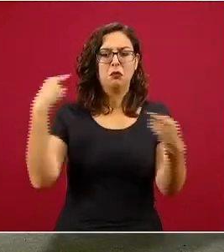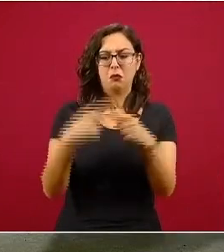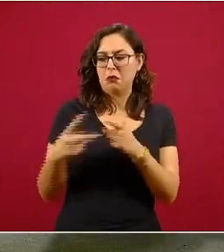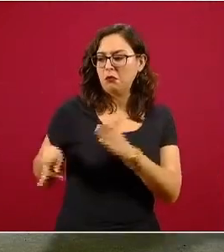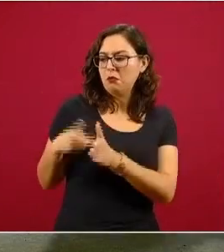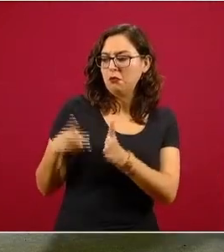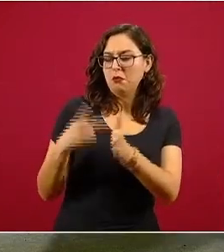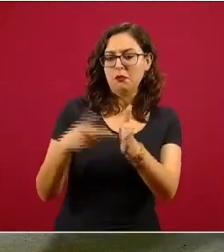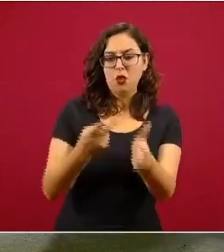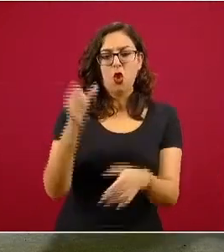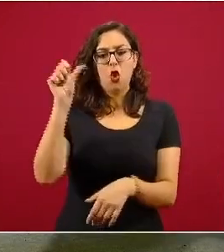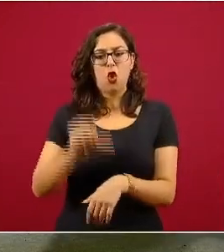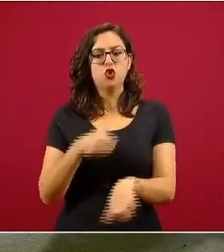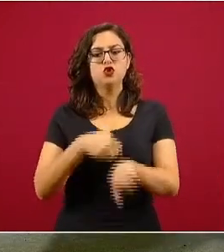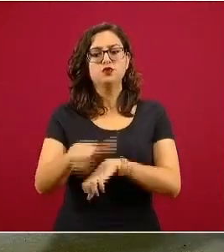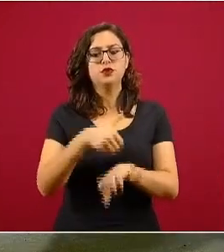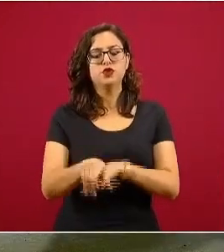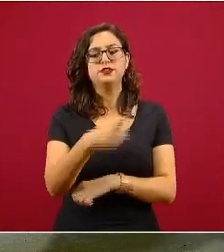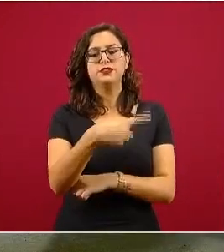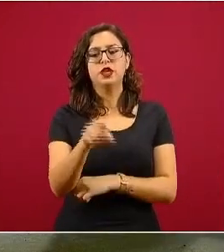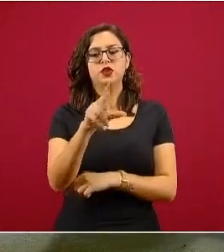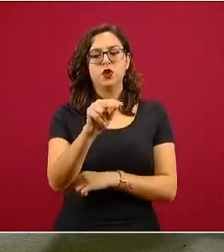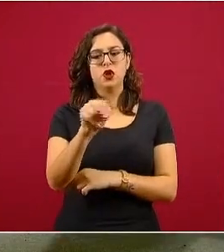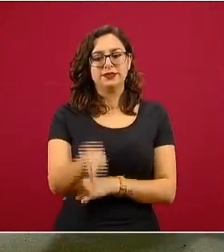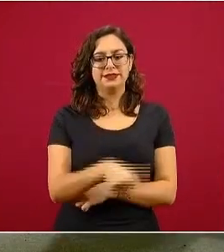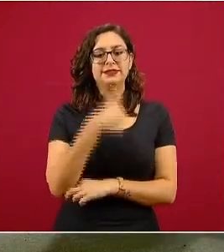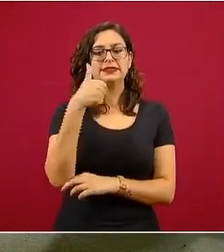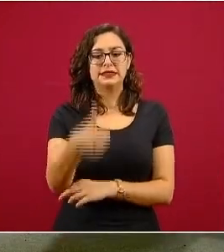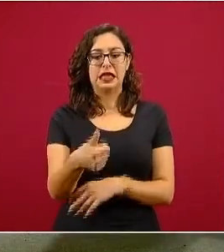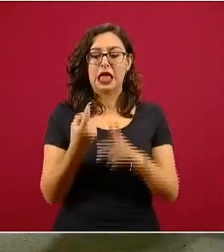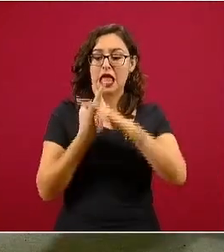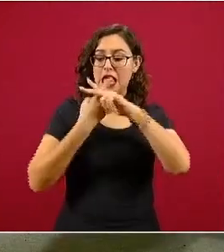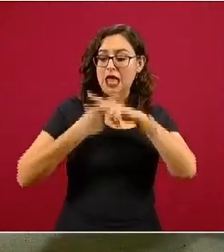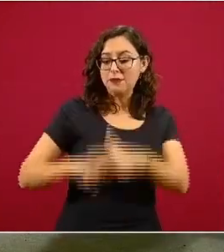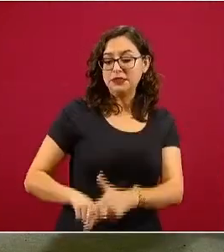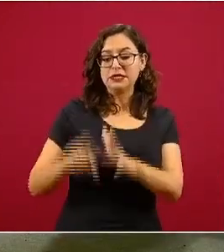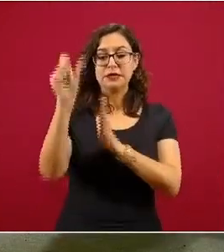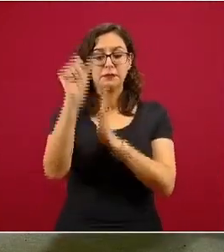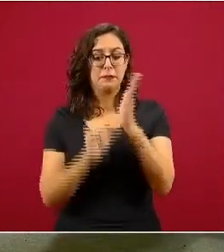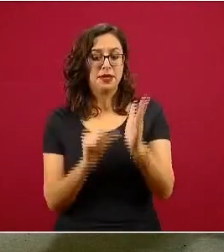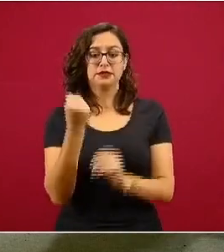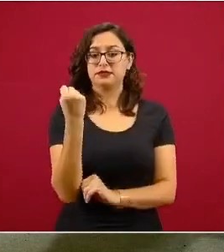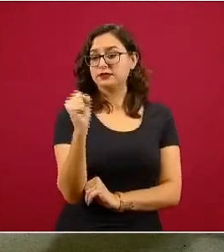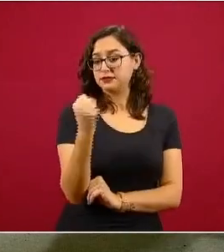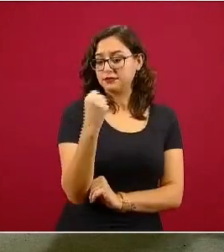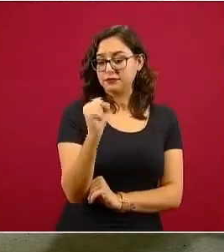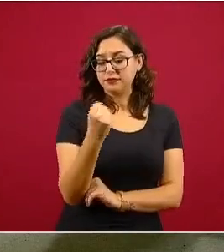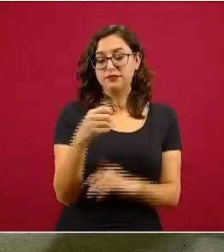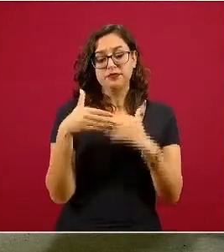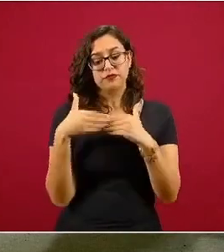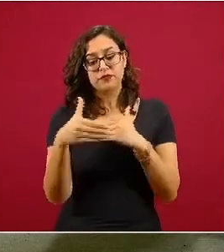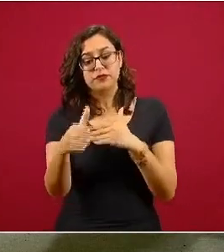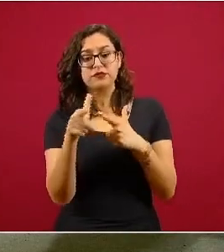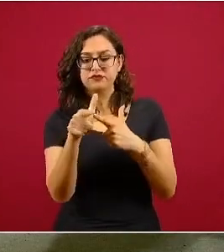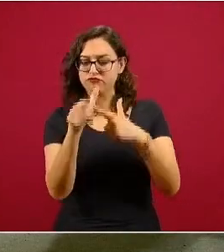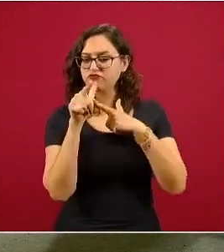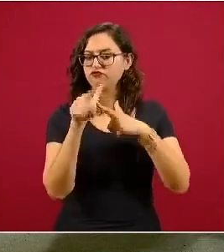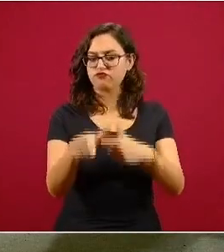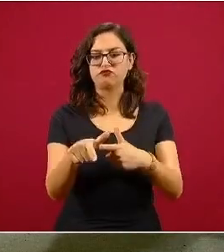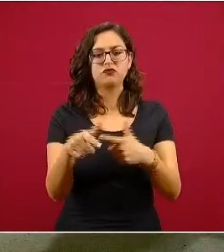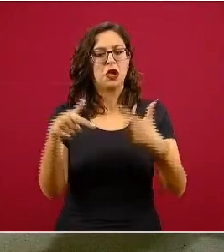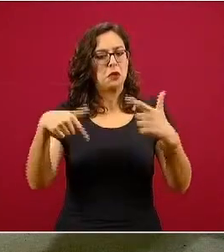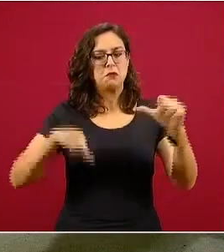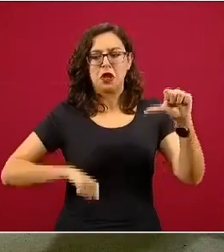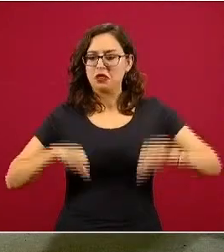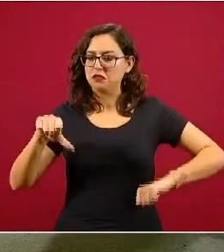ya. Como se comentó hace un momento, estamos iniciando el mes de septiembre. Vamos a continuar también durante este mes con las actividades